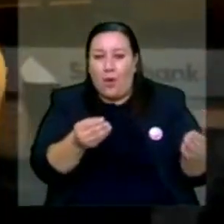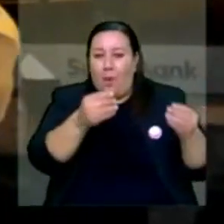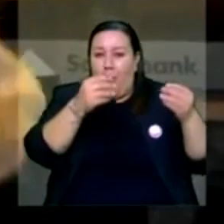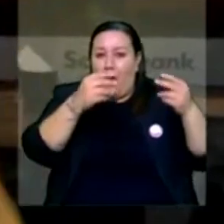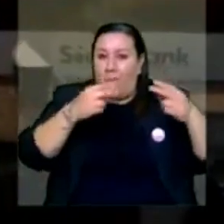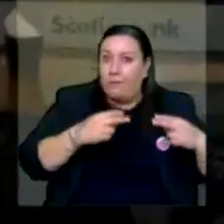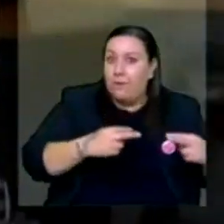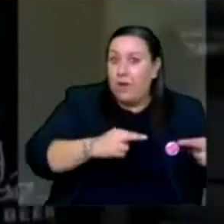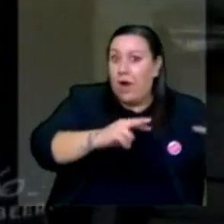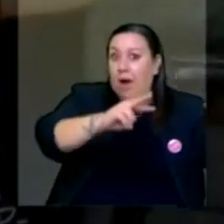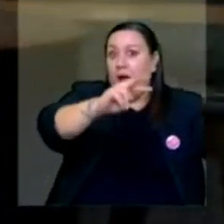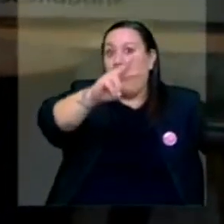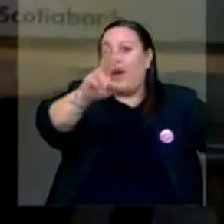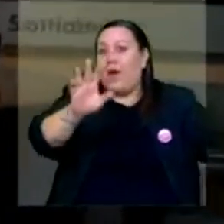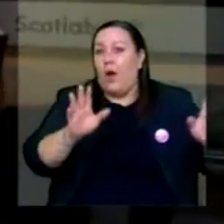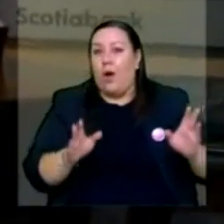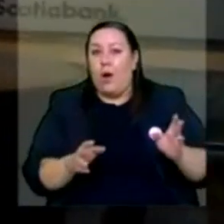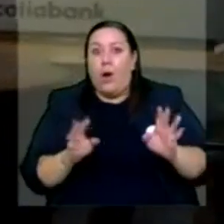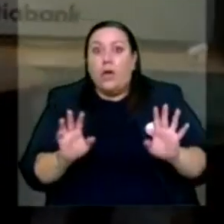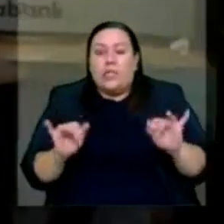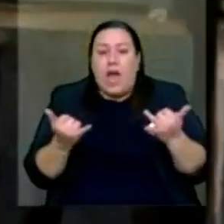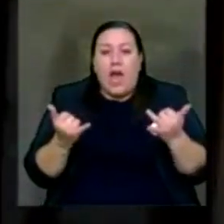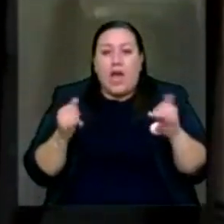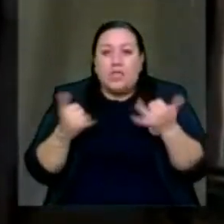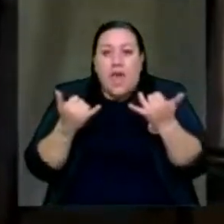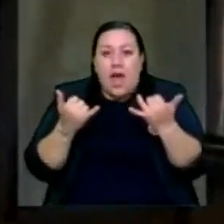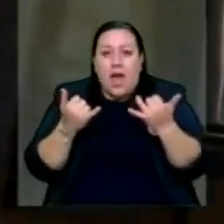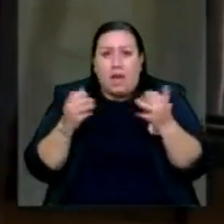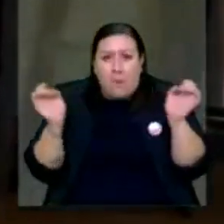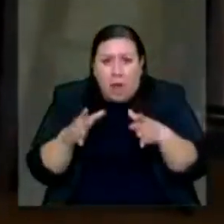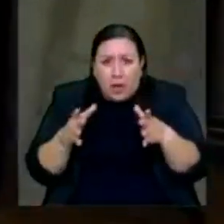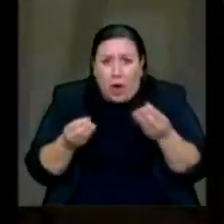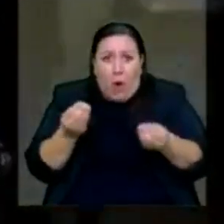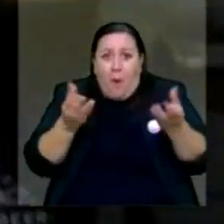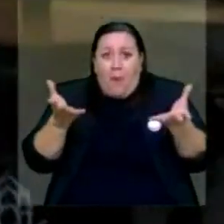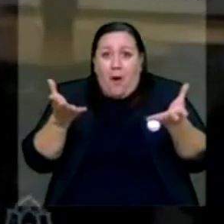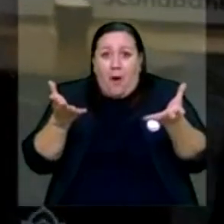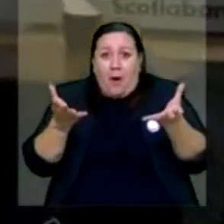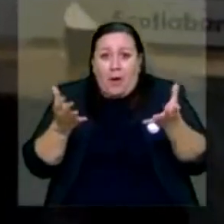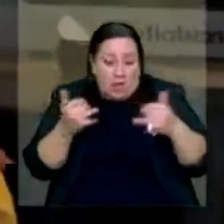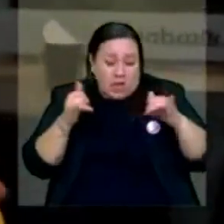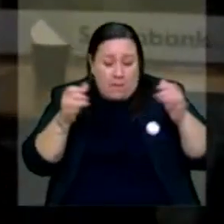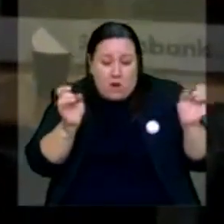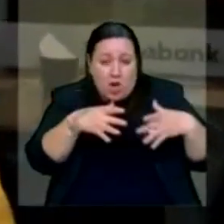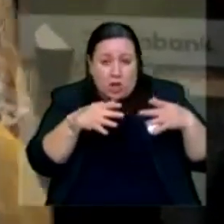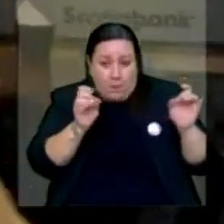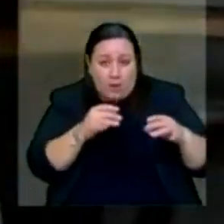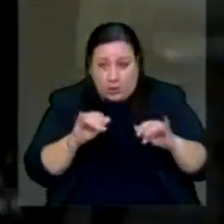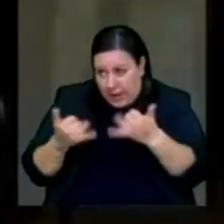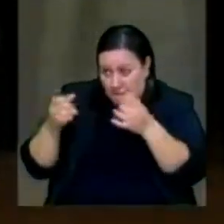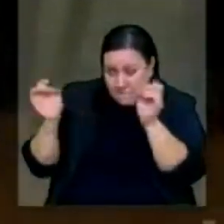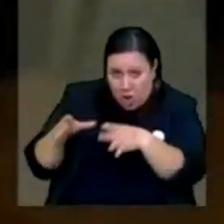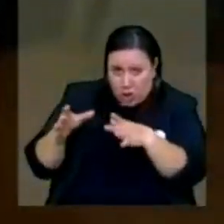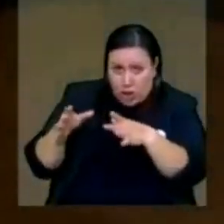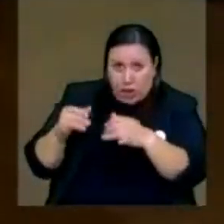y se va a poner arriba de mi mesita. Ya, ¡ahí ya está! ¡Ya lo hiciste! ¿Cómo? Quedó, ya quedó. ¿Ahí ya quedó, decís?